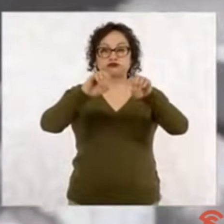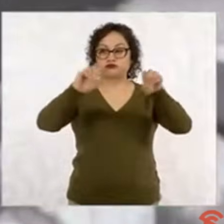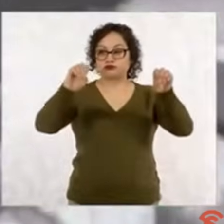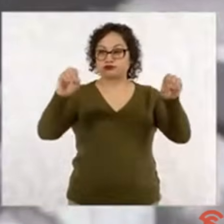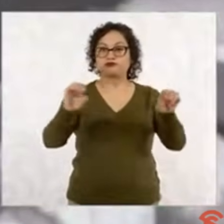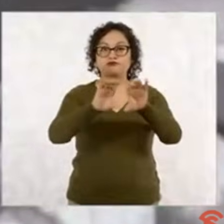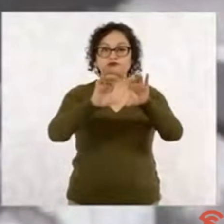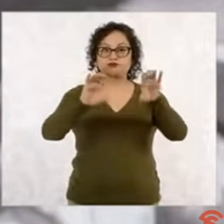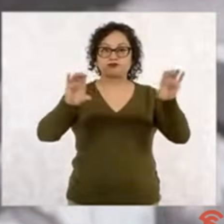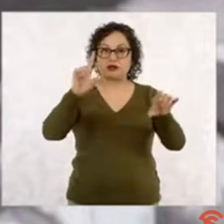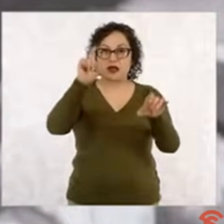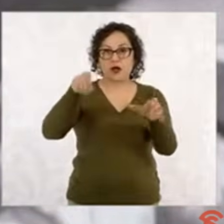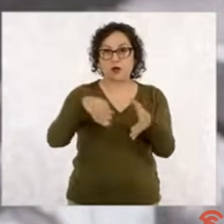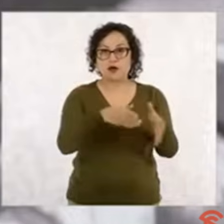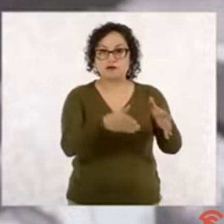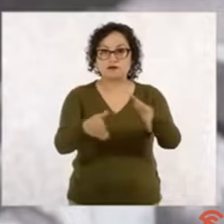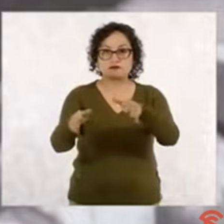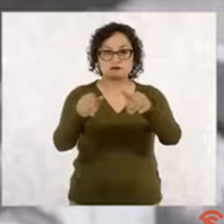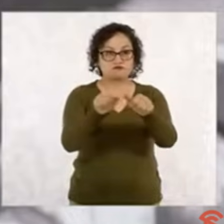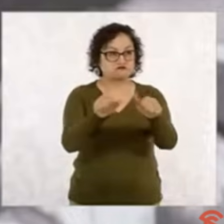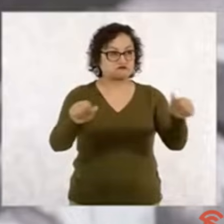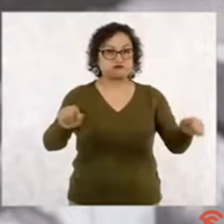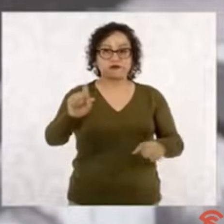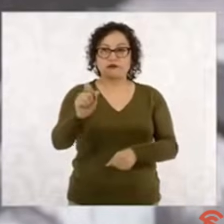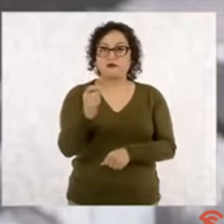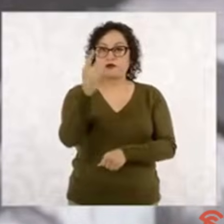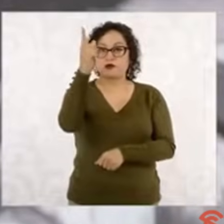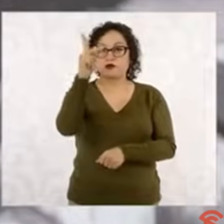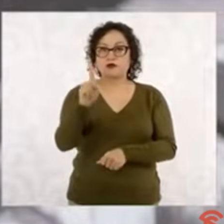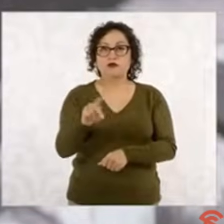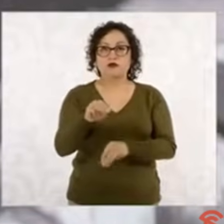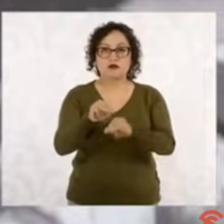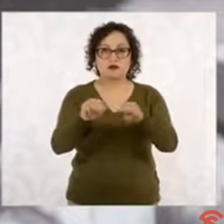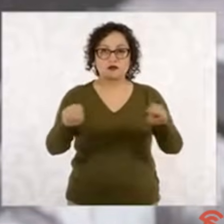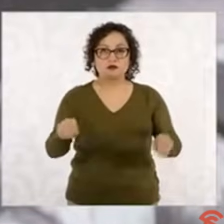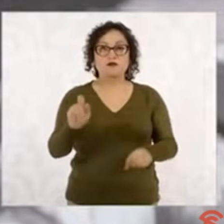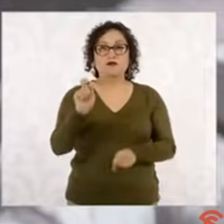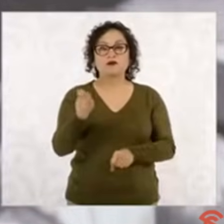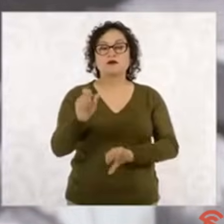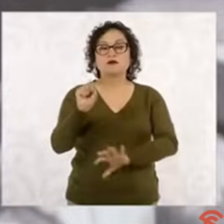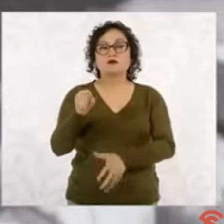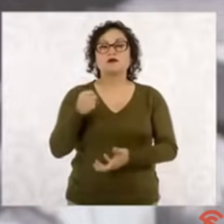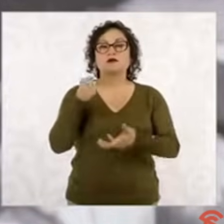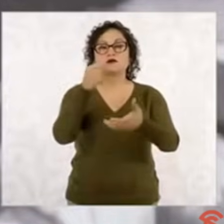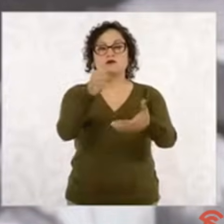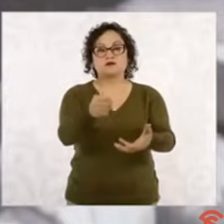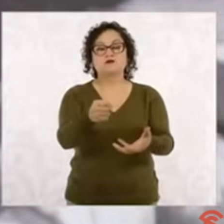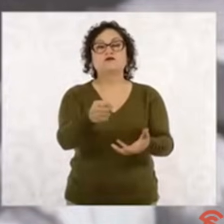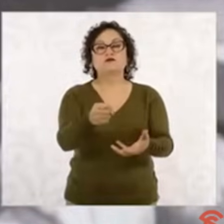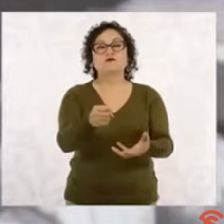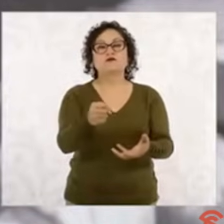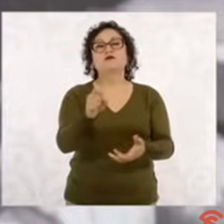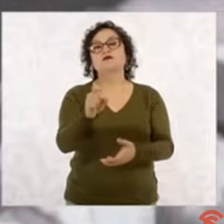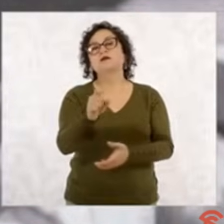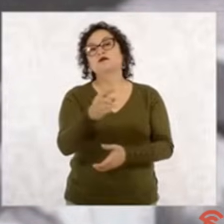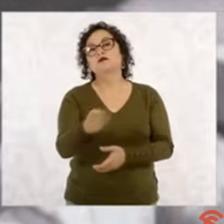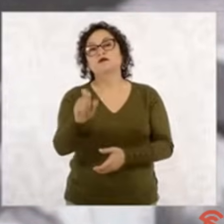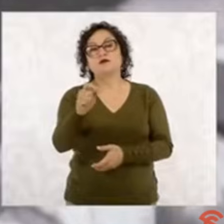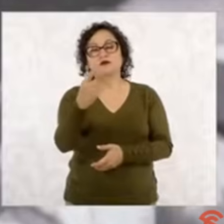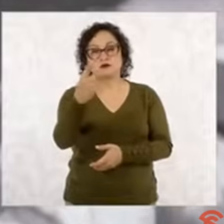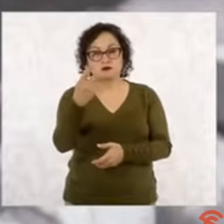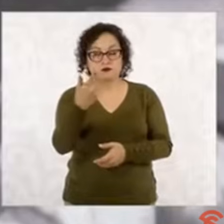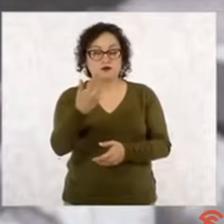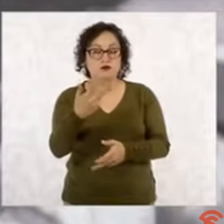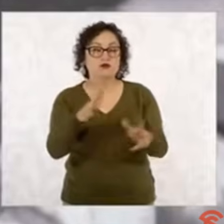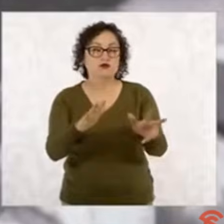kilómetros que va a tener una inversión de alrededor de 1,780 millones. Este